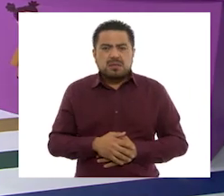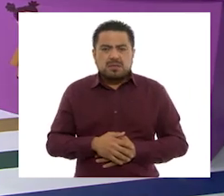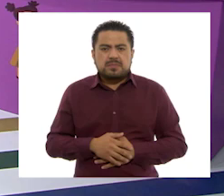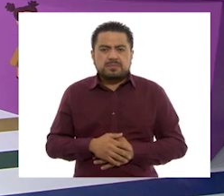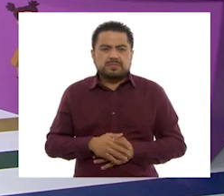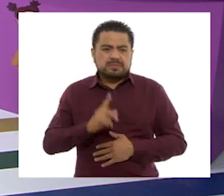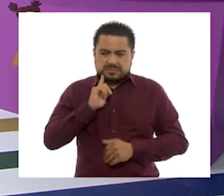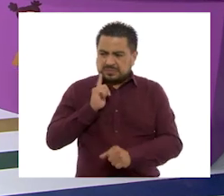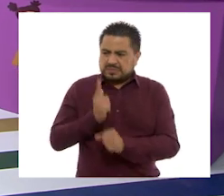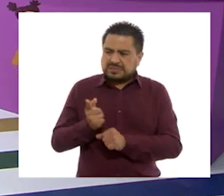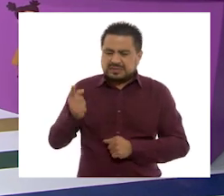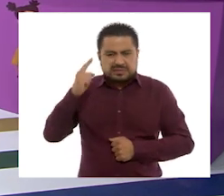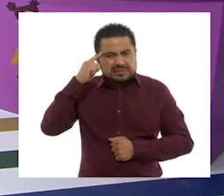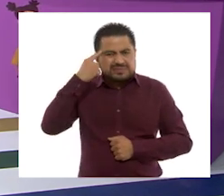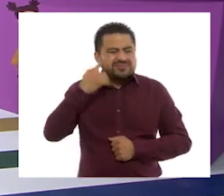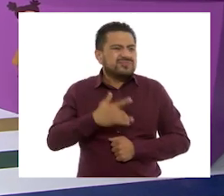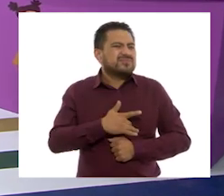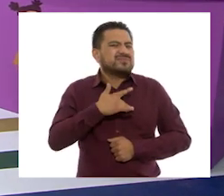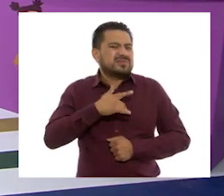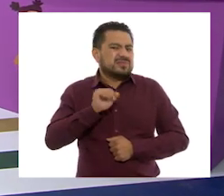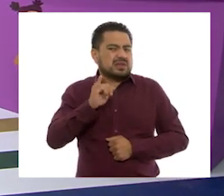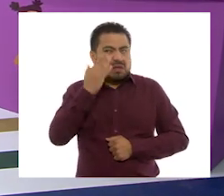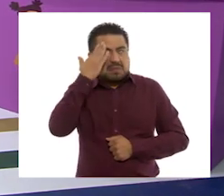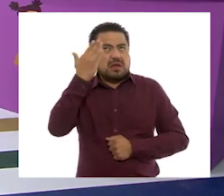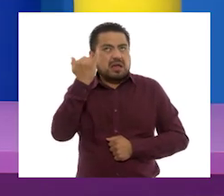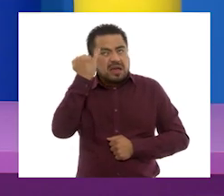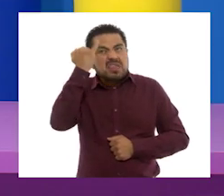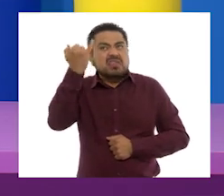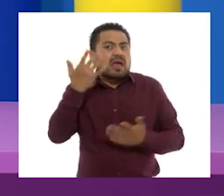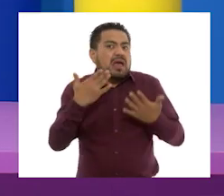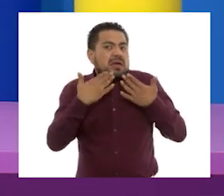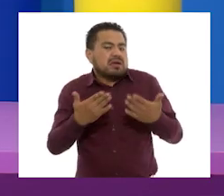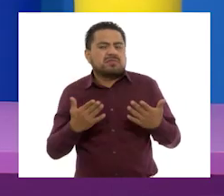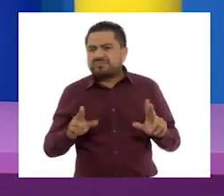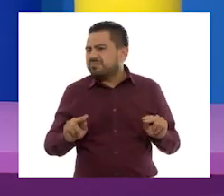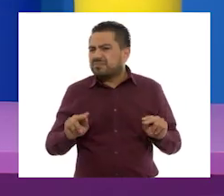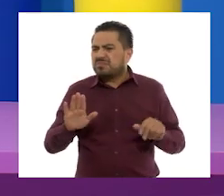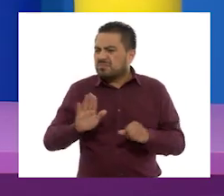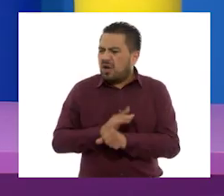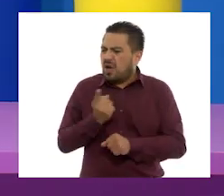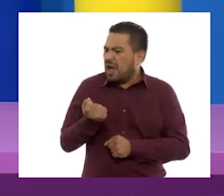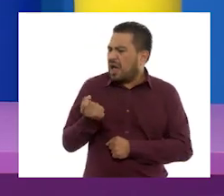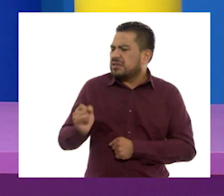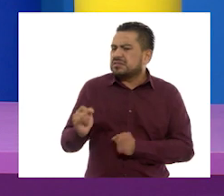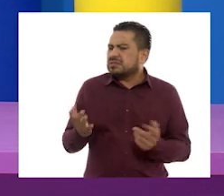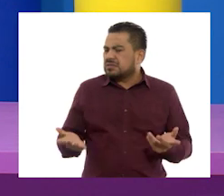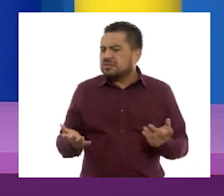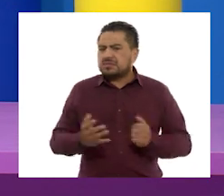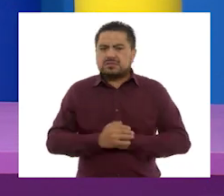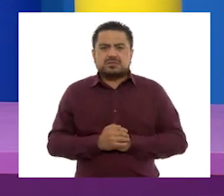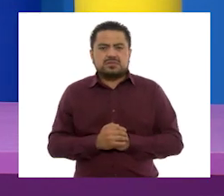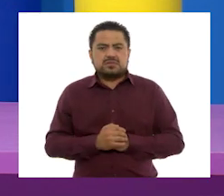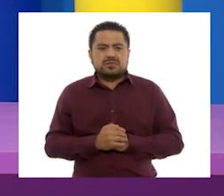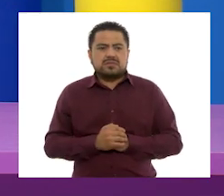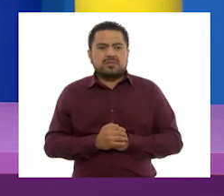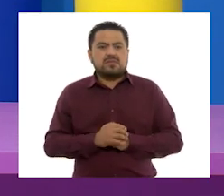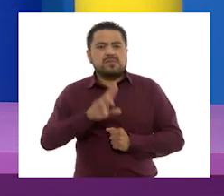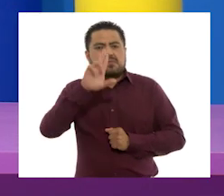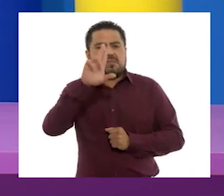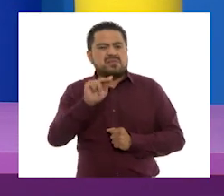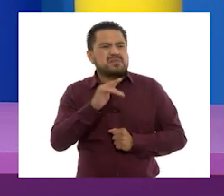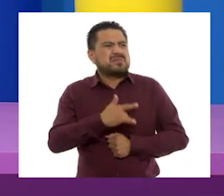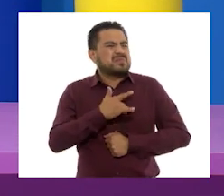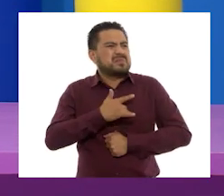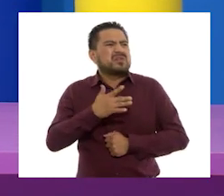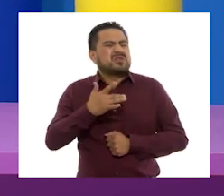velo, creo que está un poco enojado. Creo que no fue buena idea. Raúl, ¿qué pasó? ¿Por qué estás así? Pues no, no estoy tan bien.